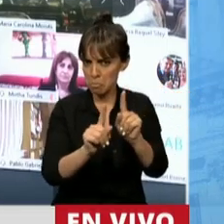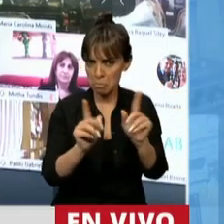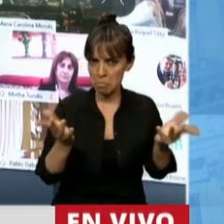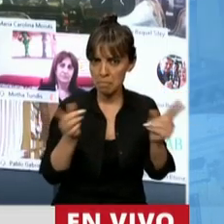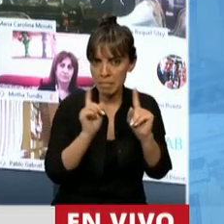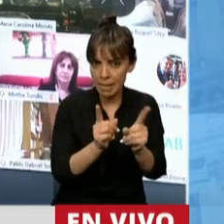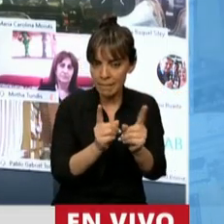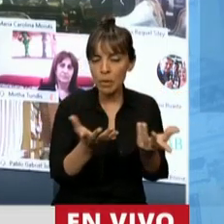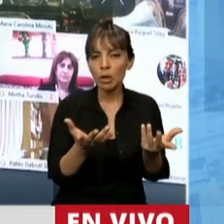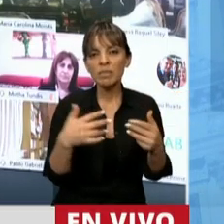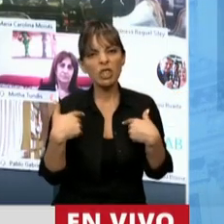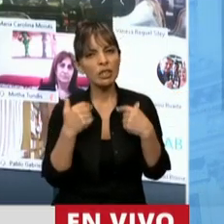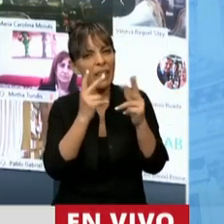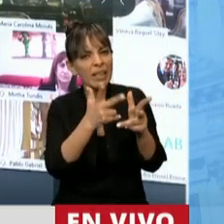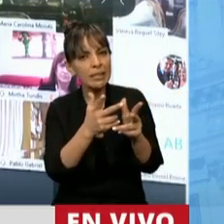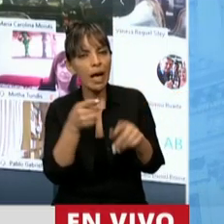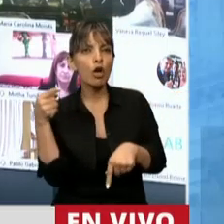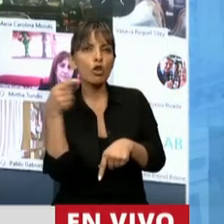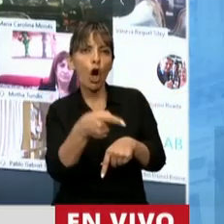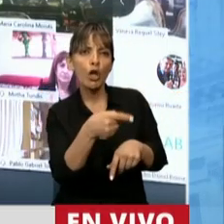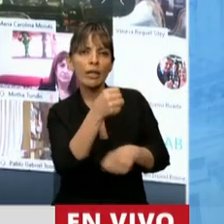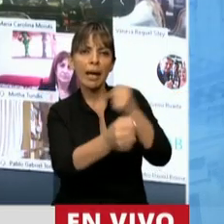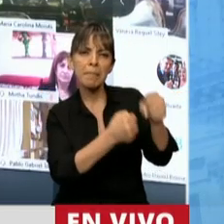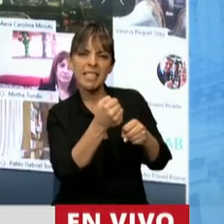Entonces, decir que es antiempresaria